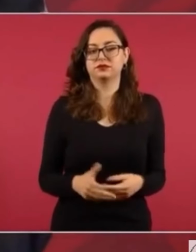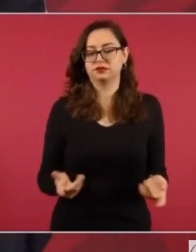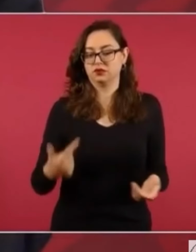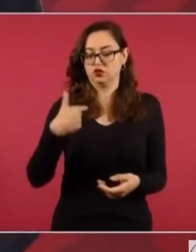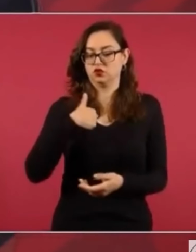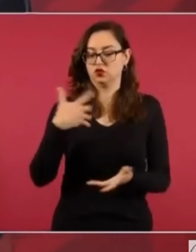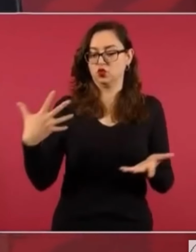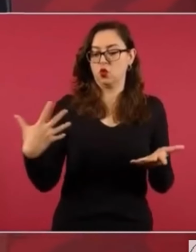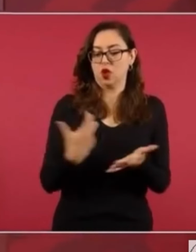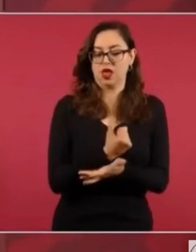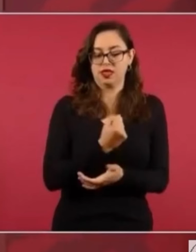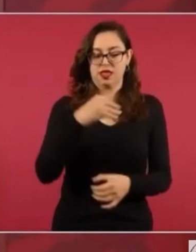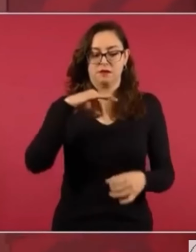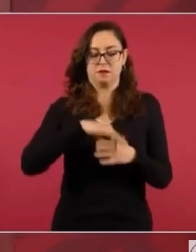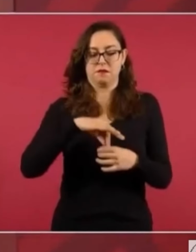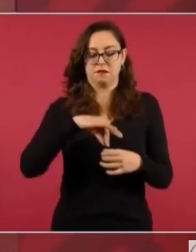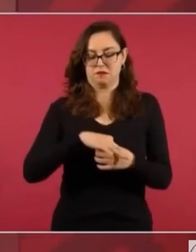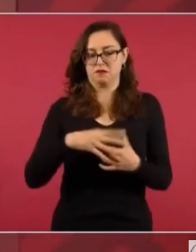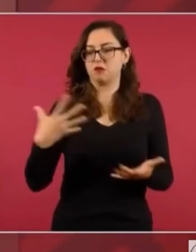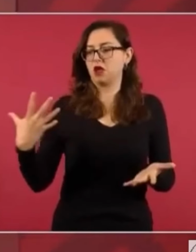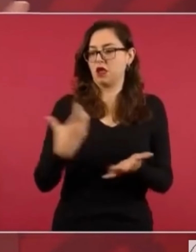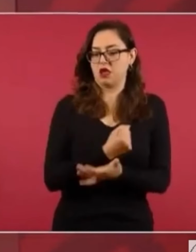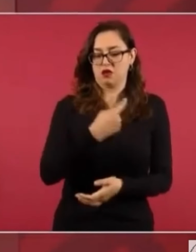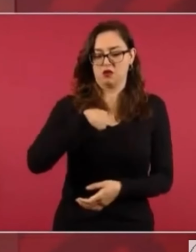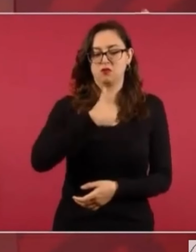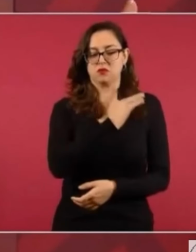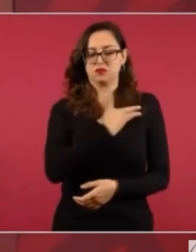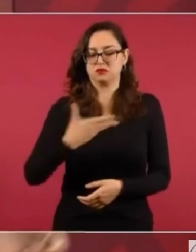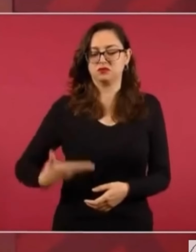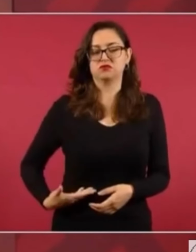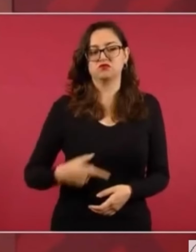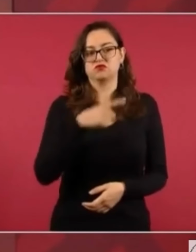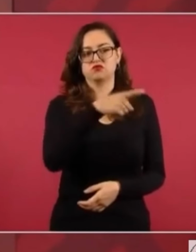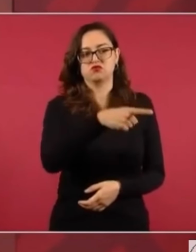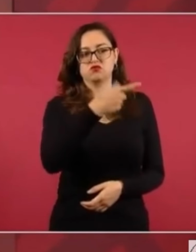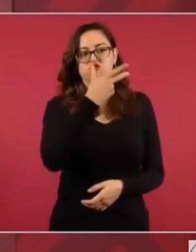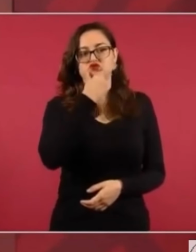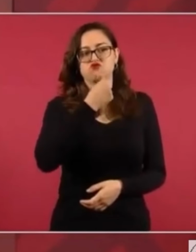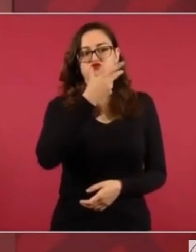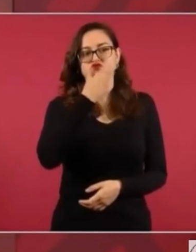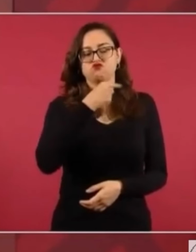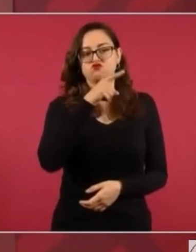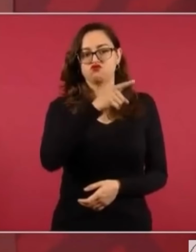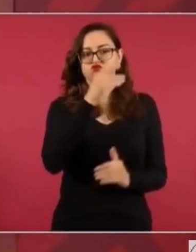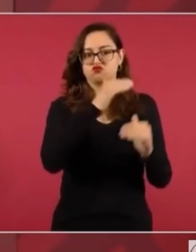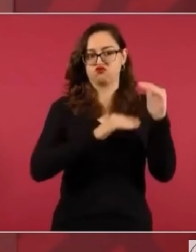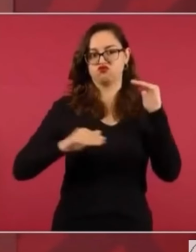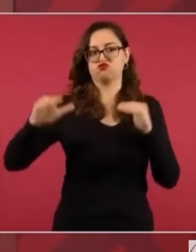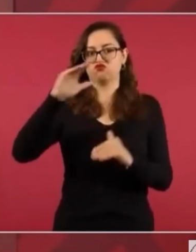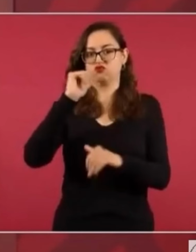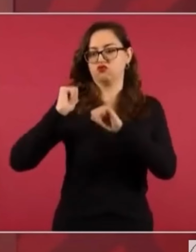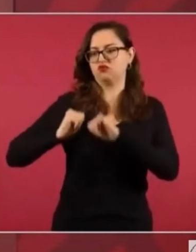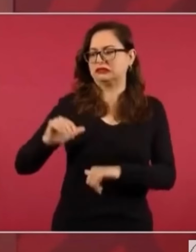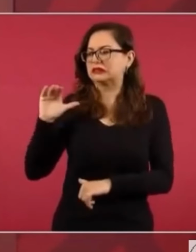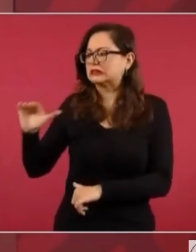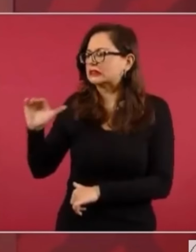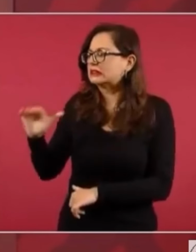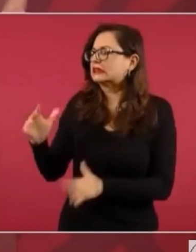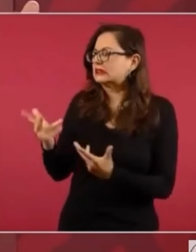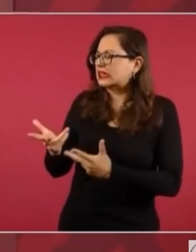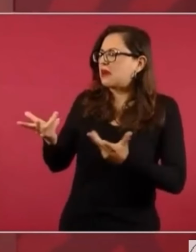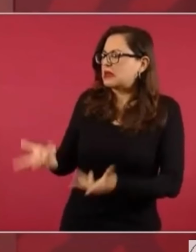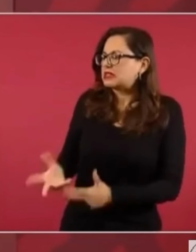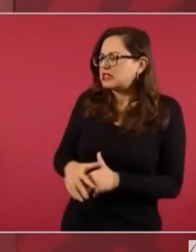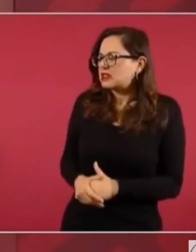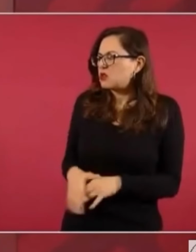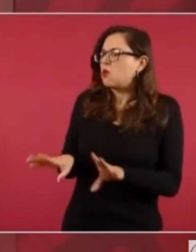me dijo y cómo le va a hacer digo pues lo voy a hacer con lo que nos dejaron pues lo que no